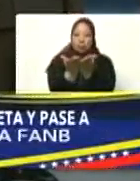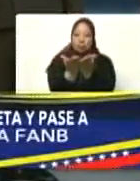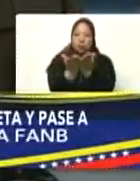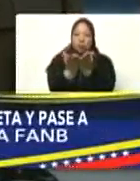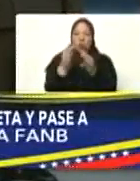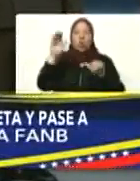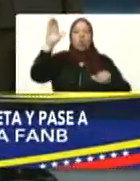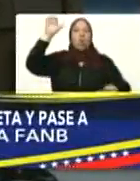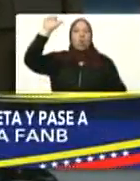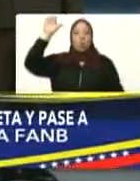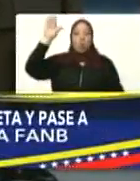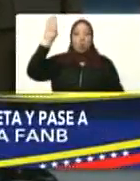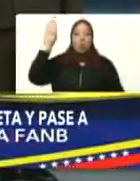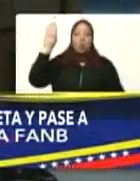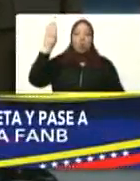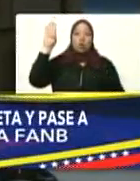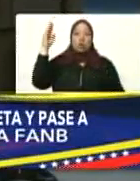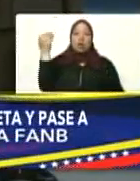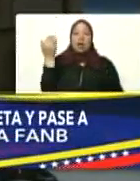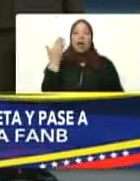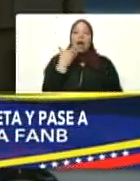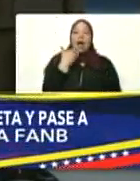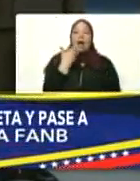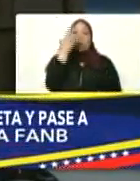juran delante de Dios,